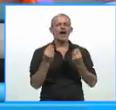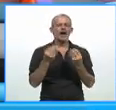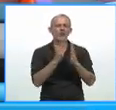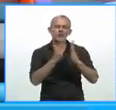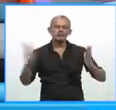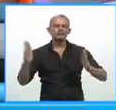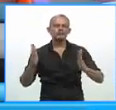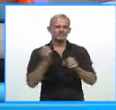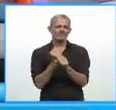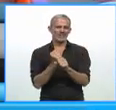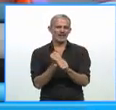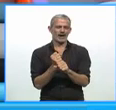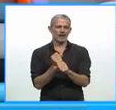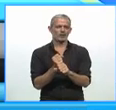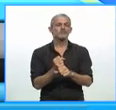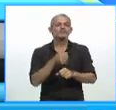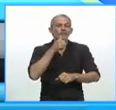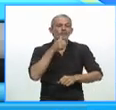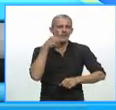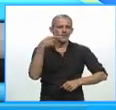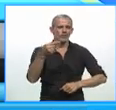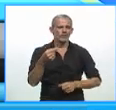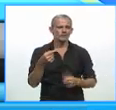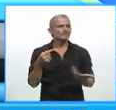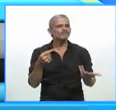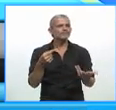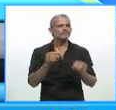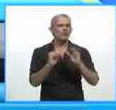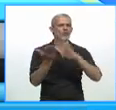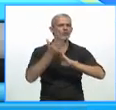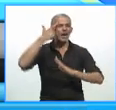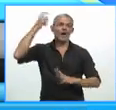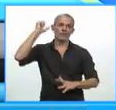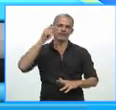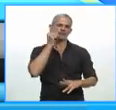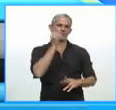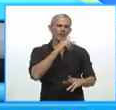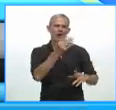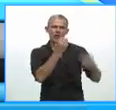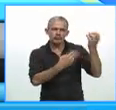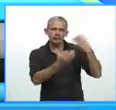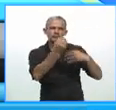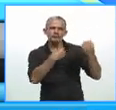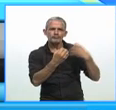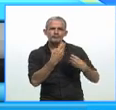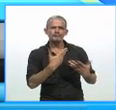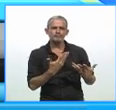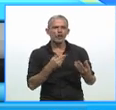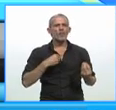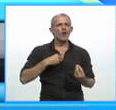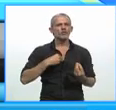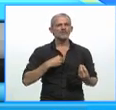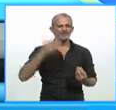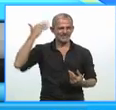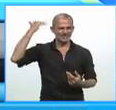nuestra campaña. Y Klaus, perdón, ya que contaste esa cuestión, ¿no? De la experiencia de él, lo que te transmitía y demás. ¿Y qué se sentía en